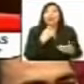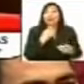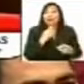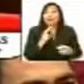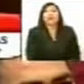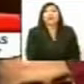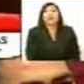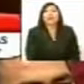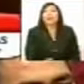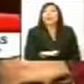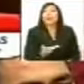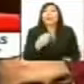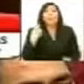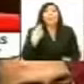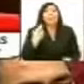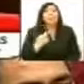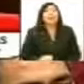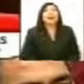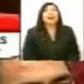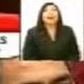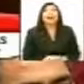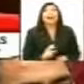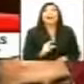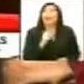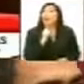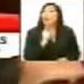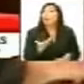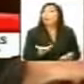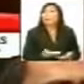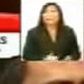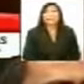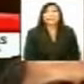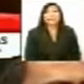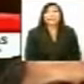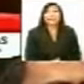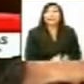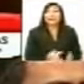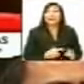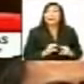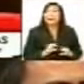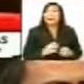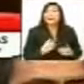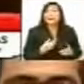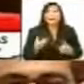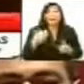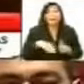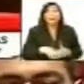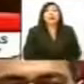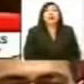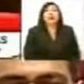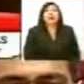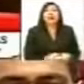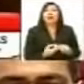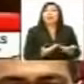criminalizado a los políticos, pero que no hemos sido todos los que hemos estado involucrados